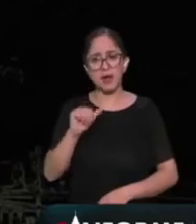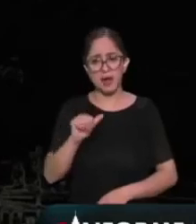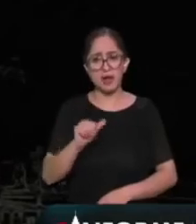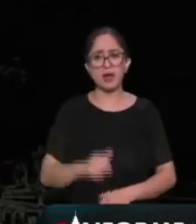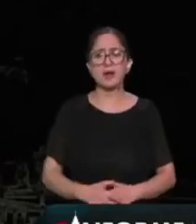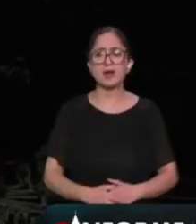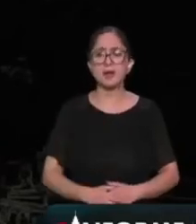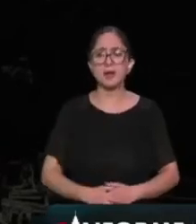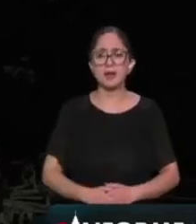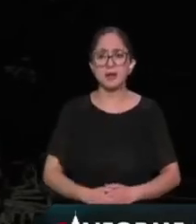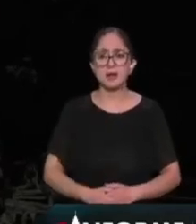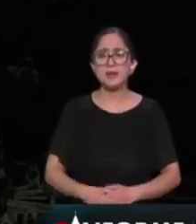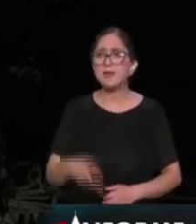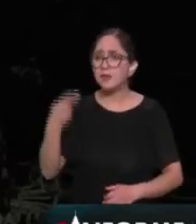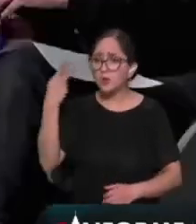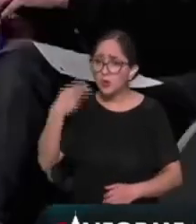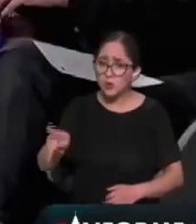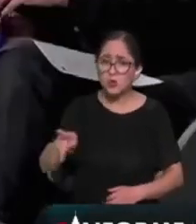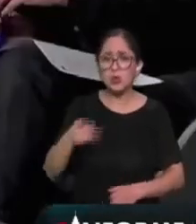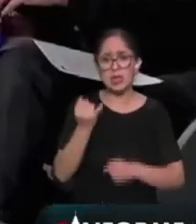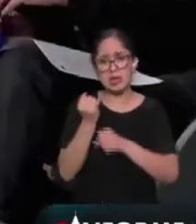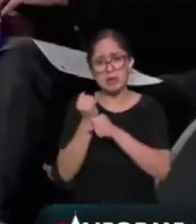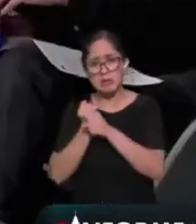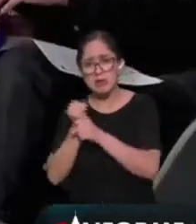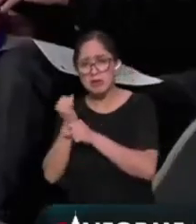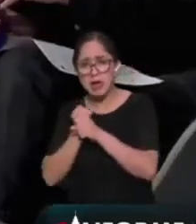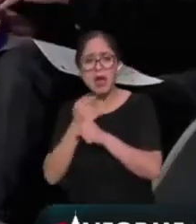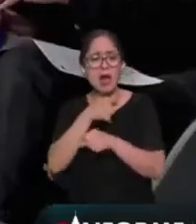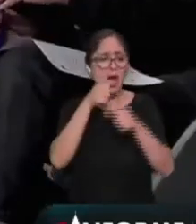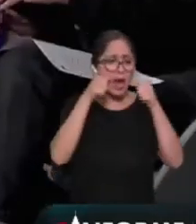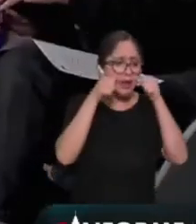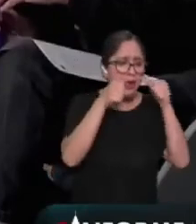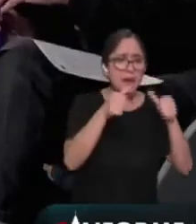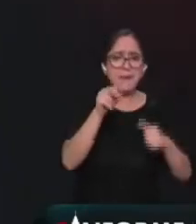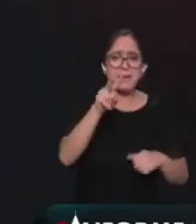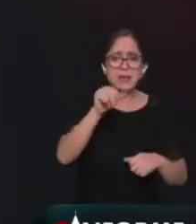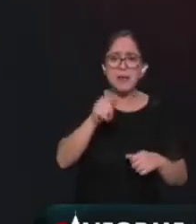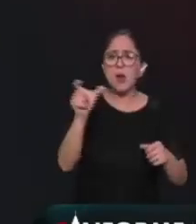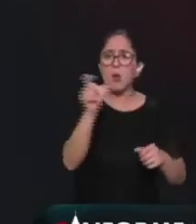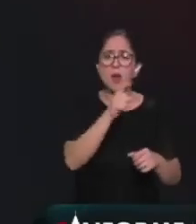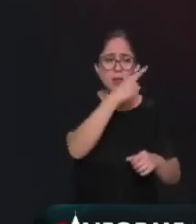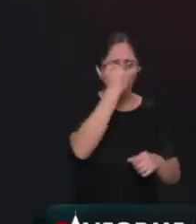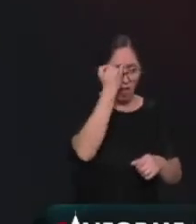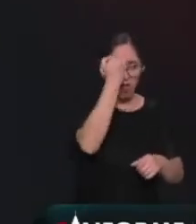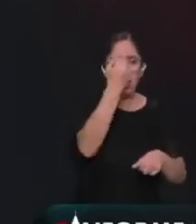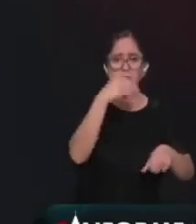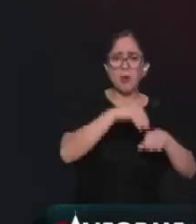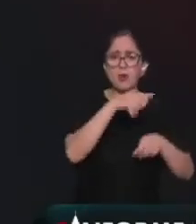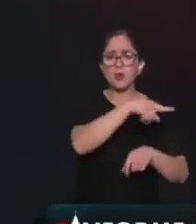están haciendo muchísimo por todas las víctimas de fabricación de culpables.